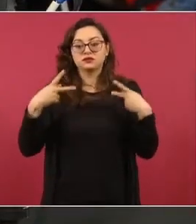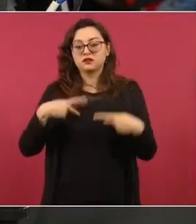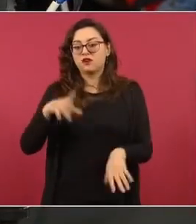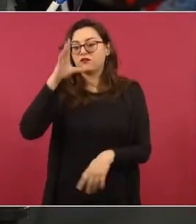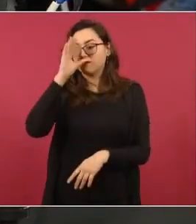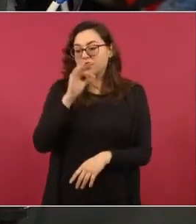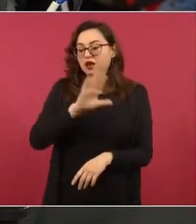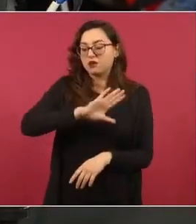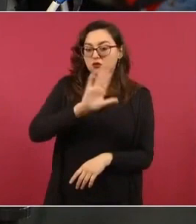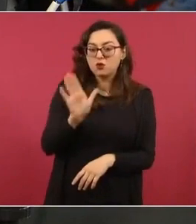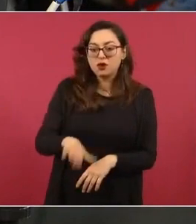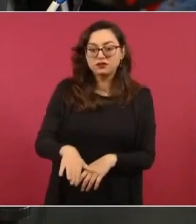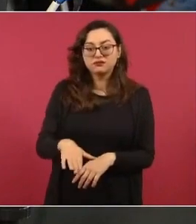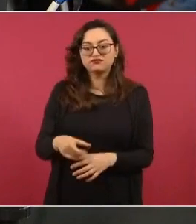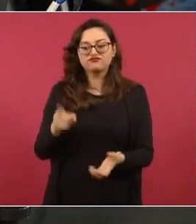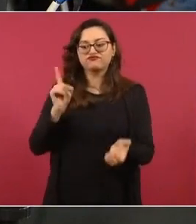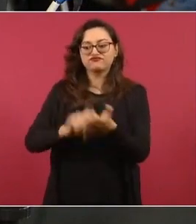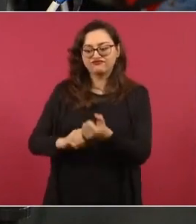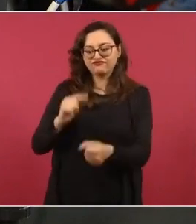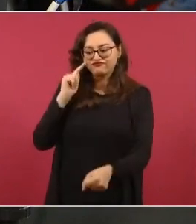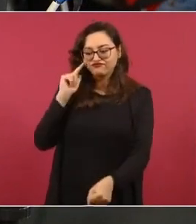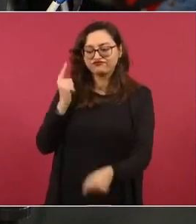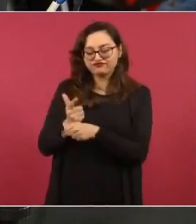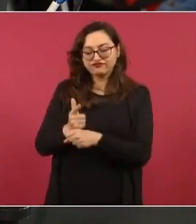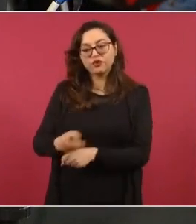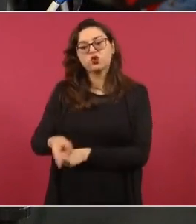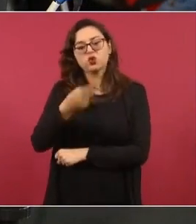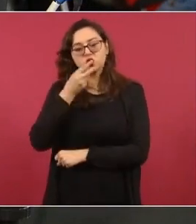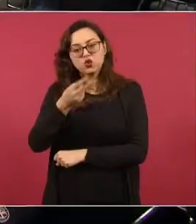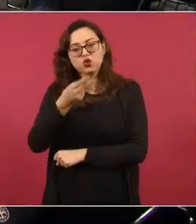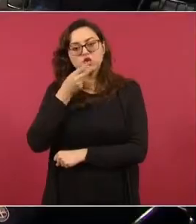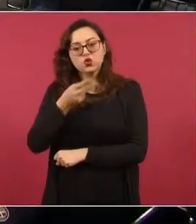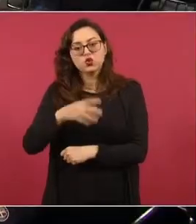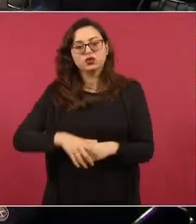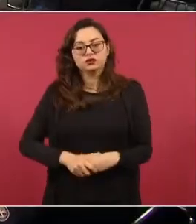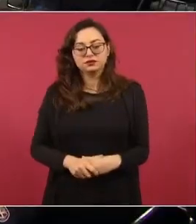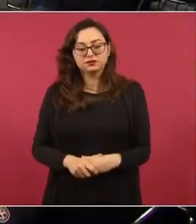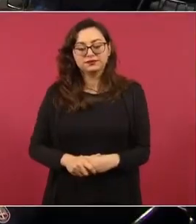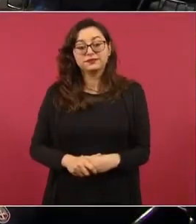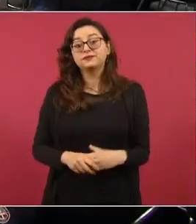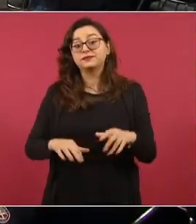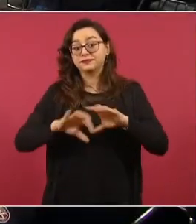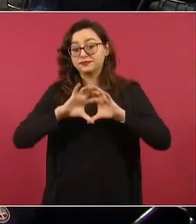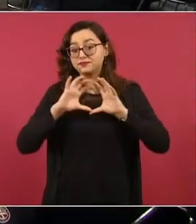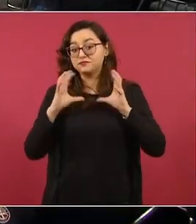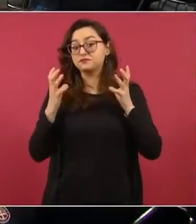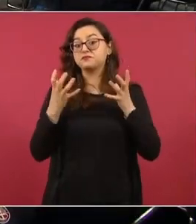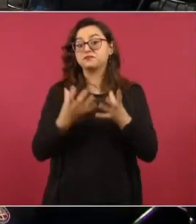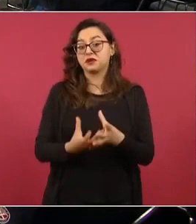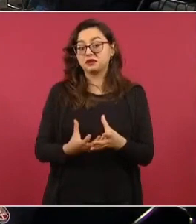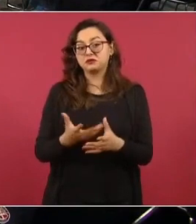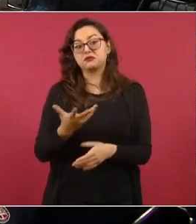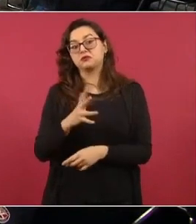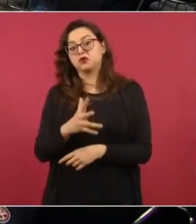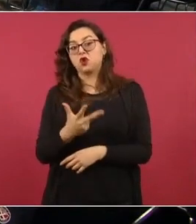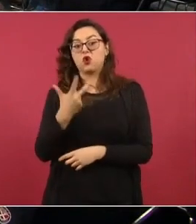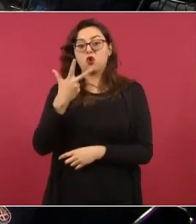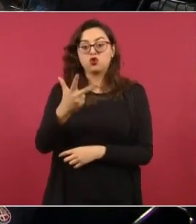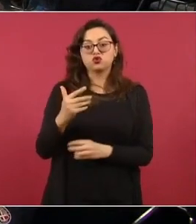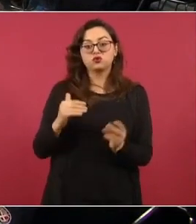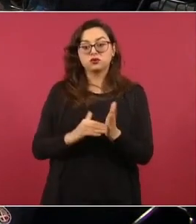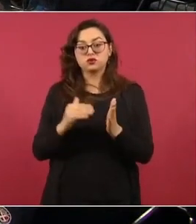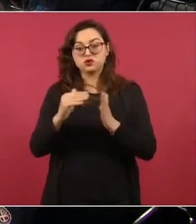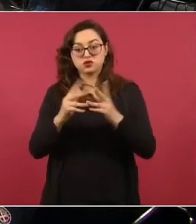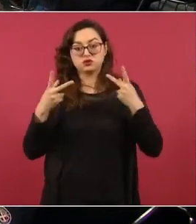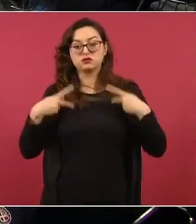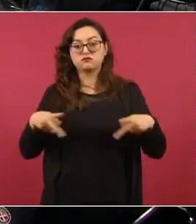atribuidas al consumo del tabaco. En el mundo existen alrededor de unos 8 millones de fumadores